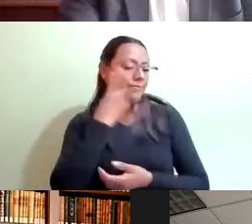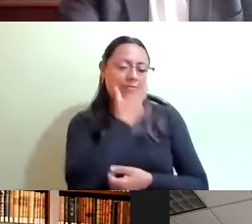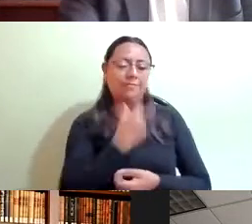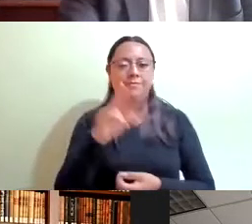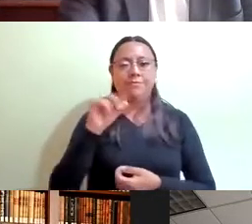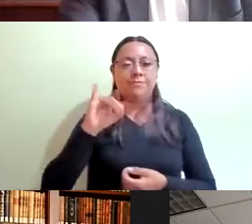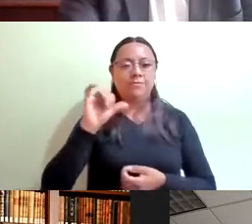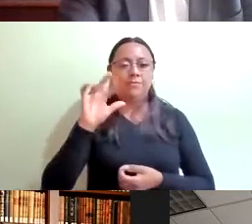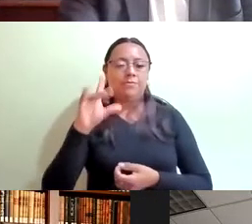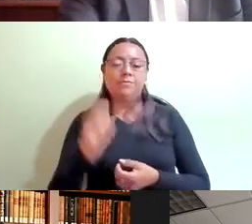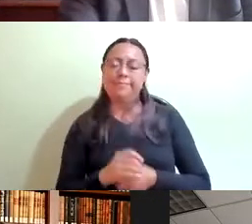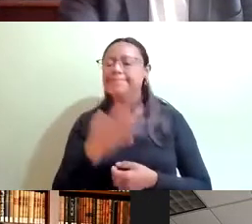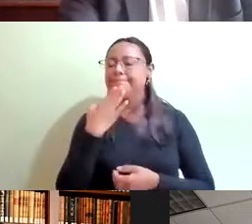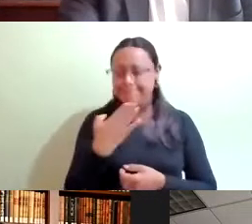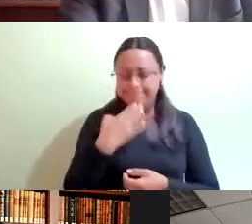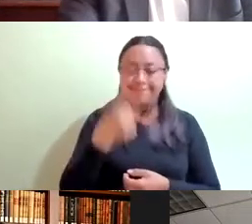Elizabeth Mateos.